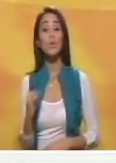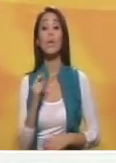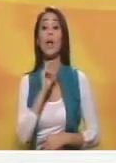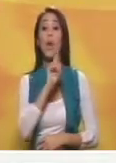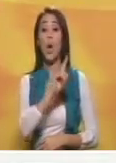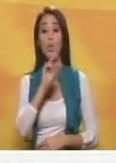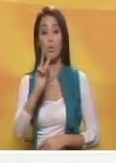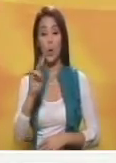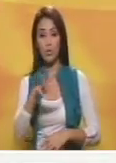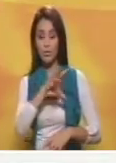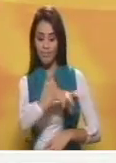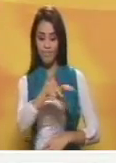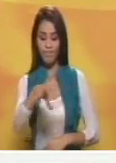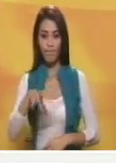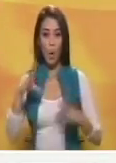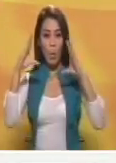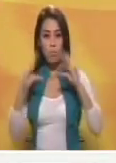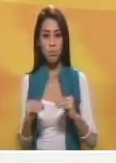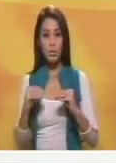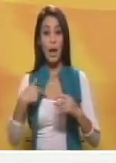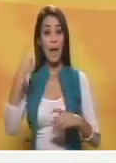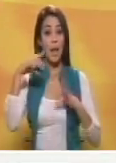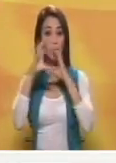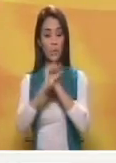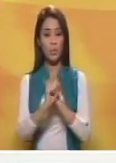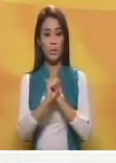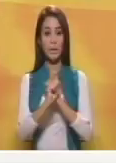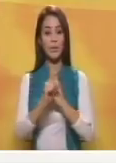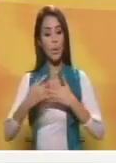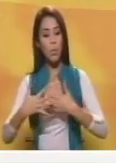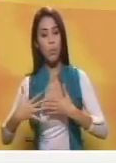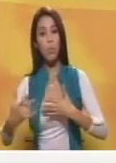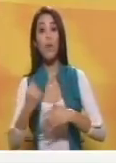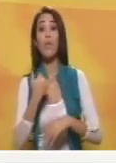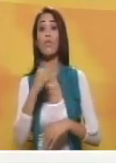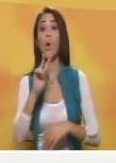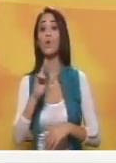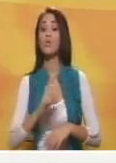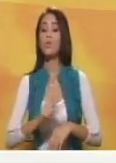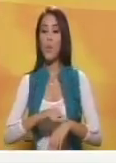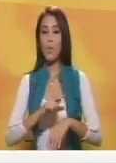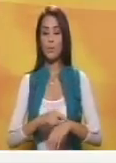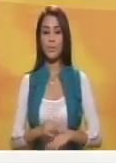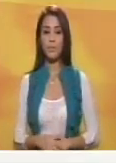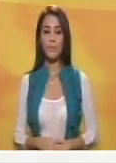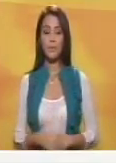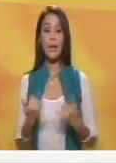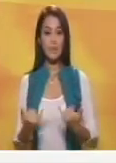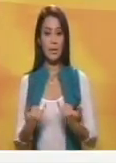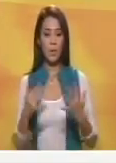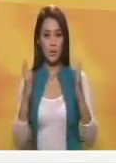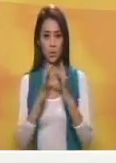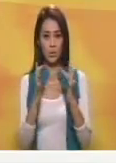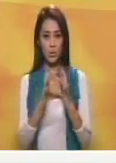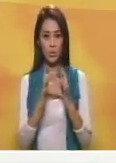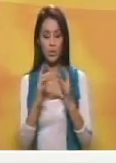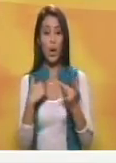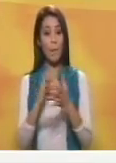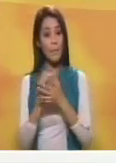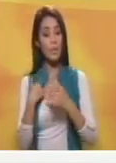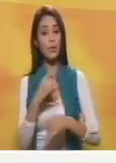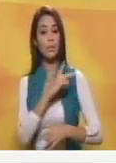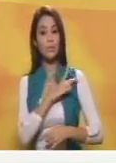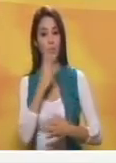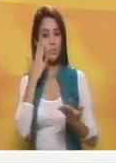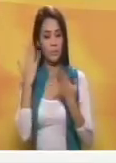11 estados afectados por el apagón que se registró anoche y se extendió por más de 12 horas. A esta hora establecemos un contacto con nuestro compañero